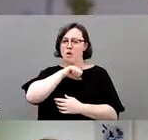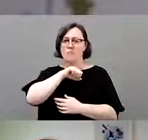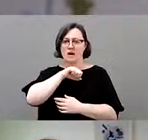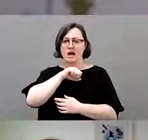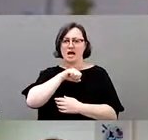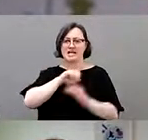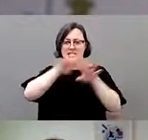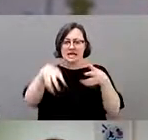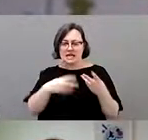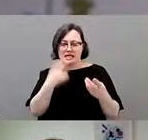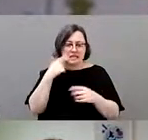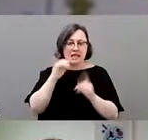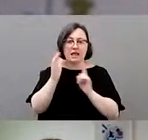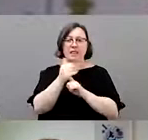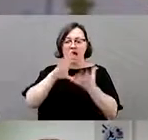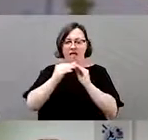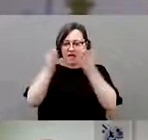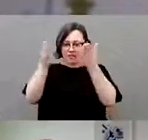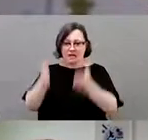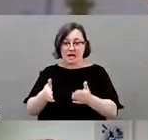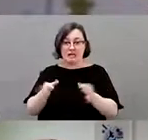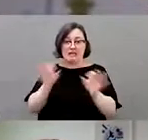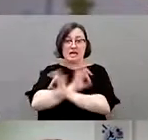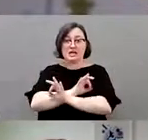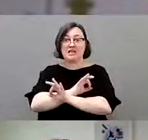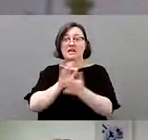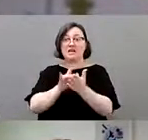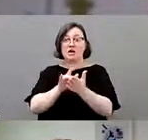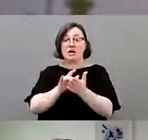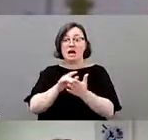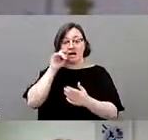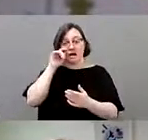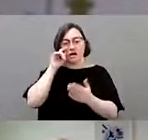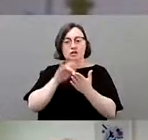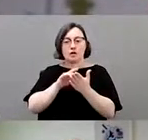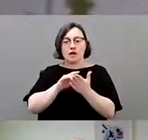por internet, que es personalizado, se equivocaron y nos pusieron a Nel en vez de a Nel.